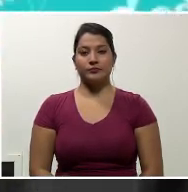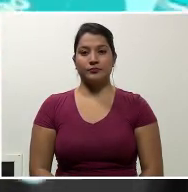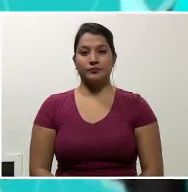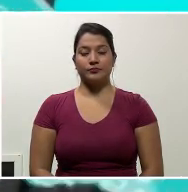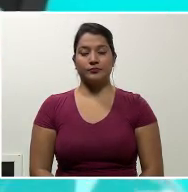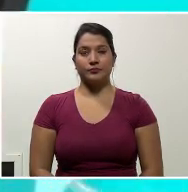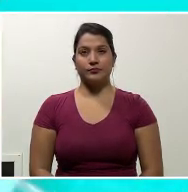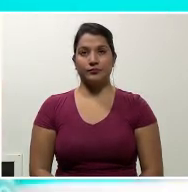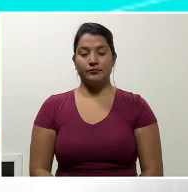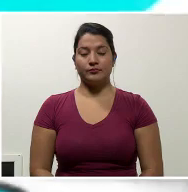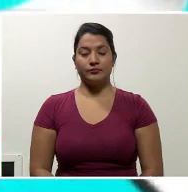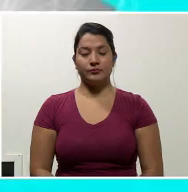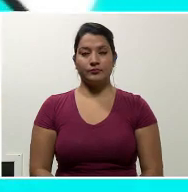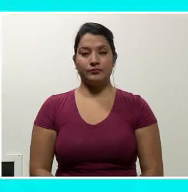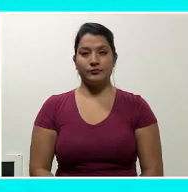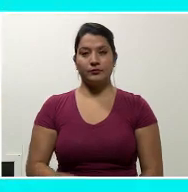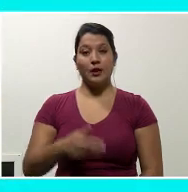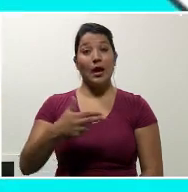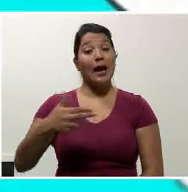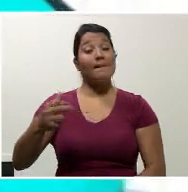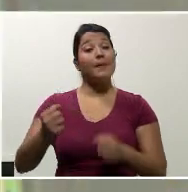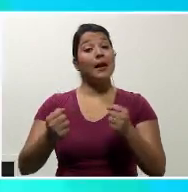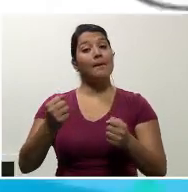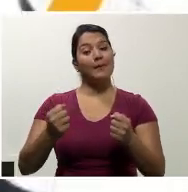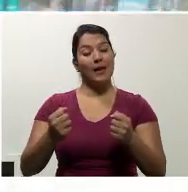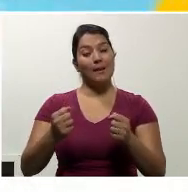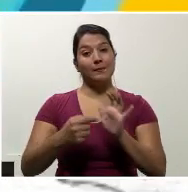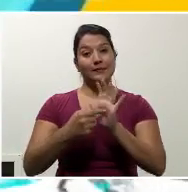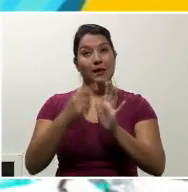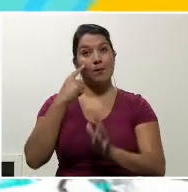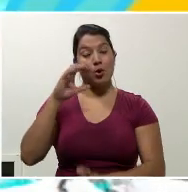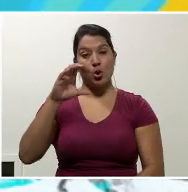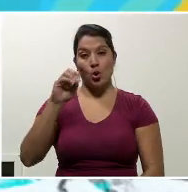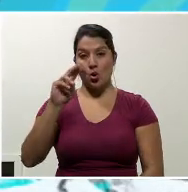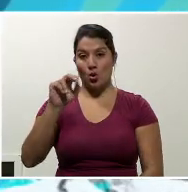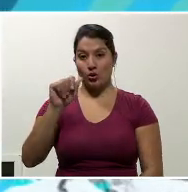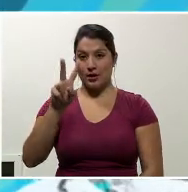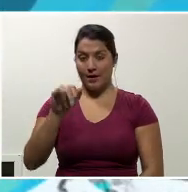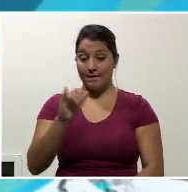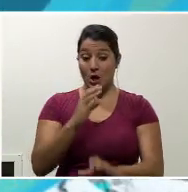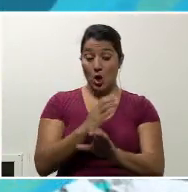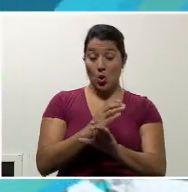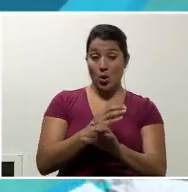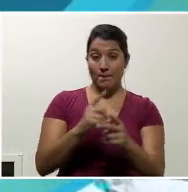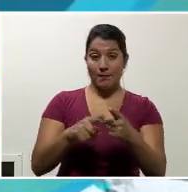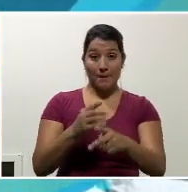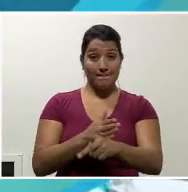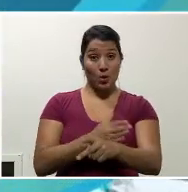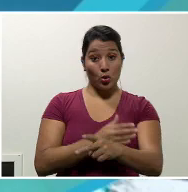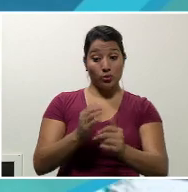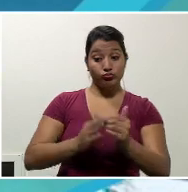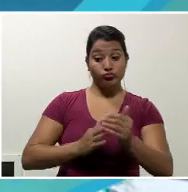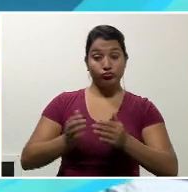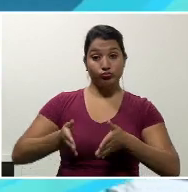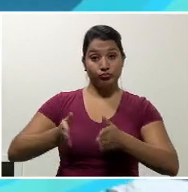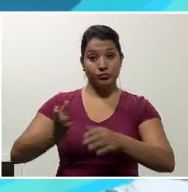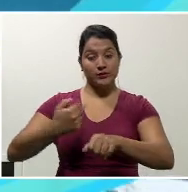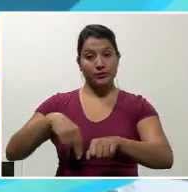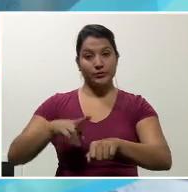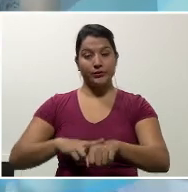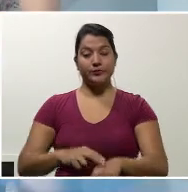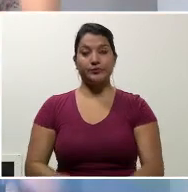La sección de cámaras viales es presentada por CONAVI, conservando, mejorando y construyendo la red vial nacional.